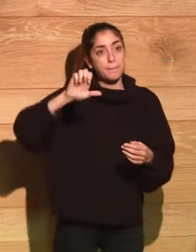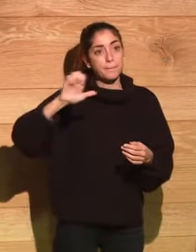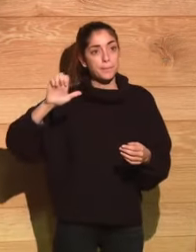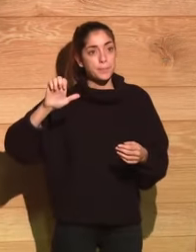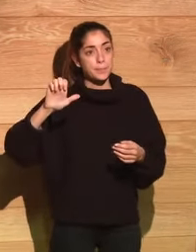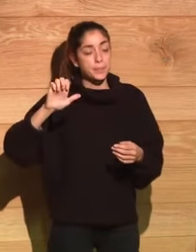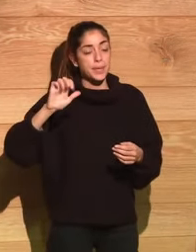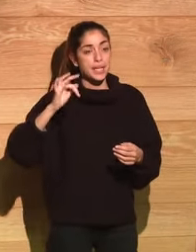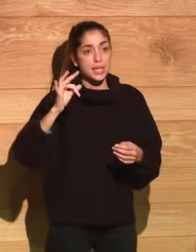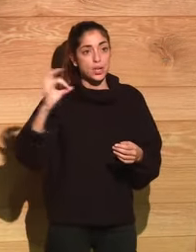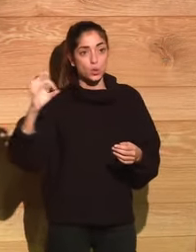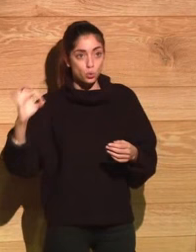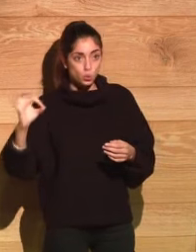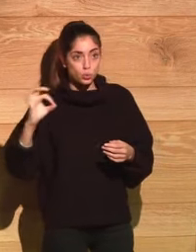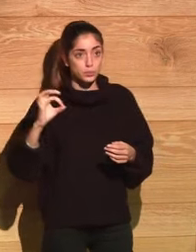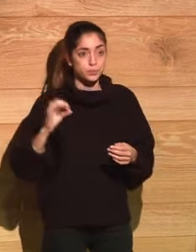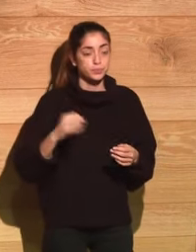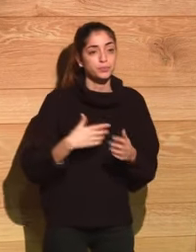él.